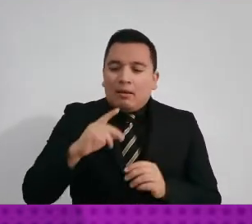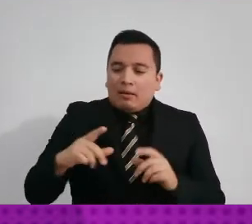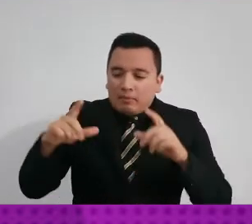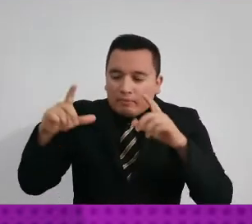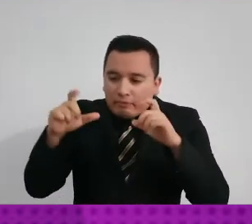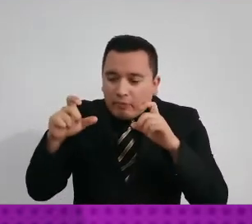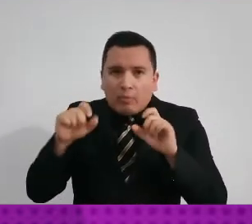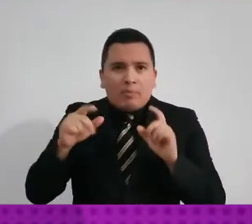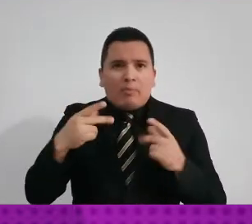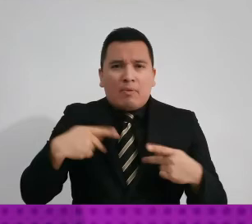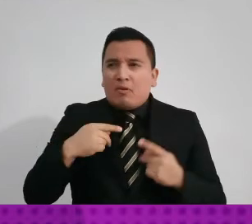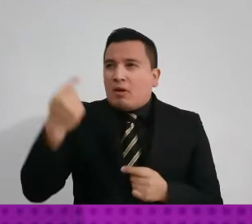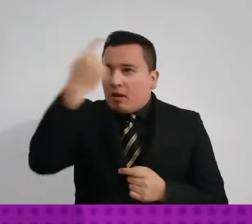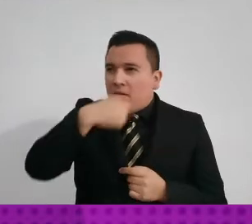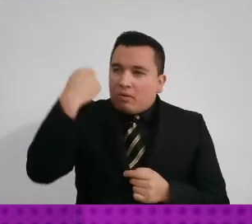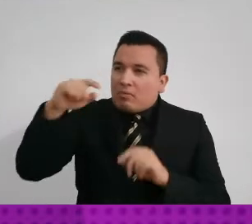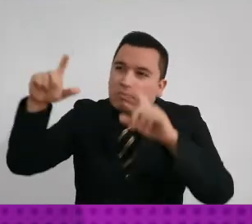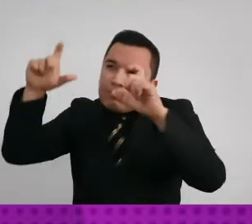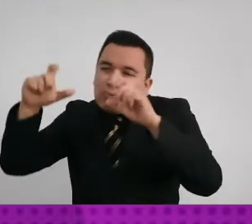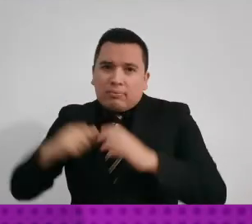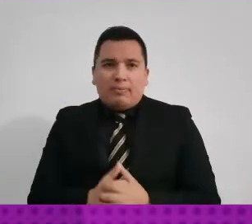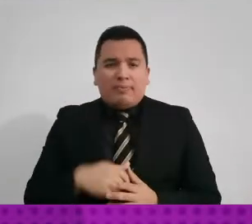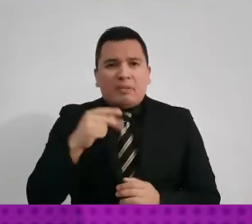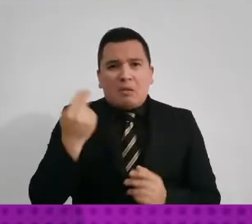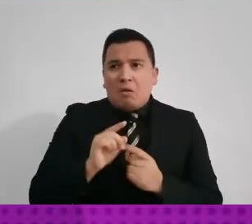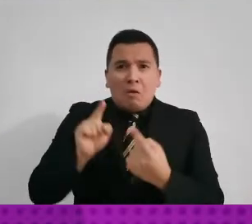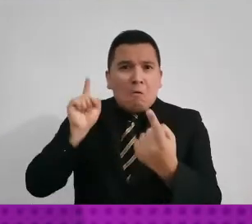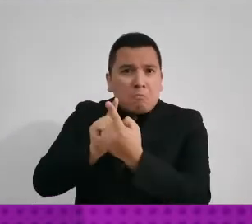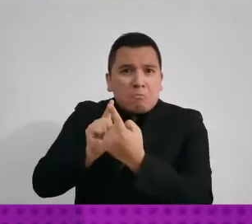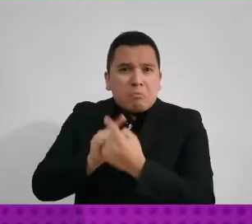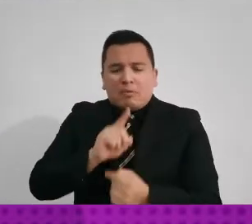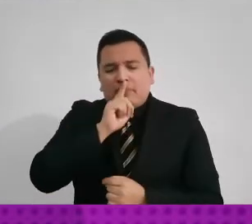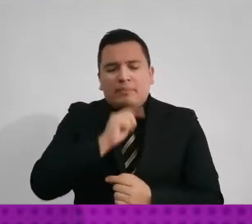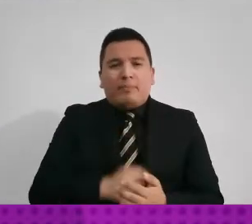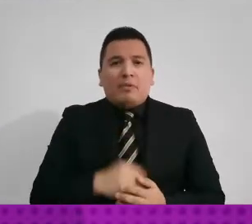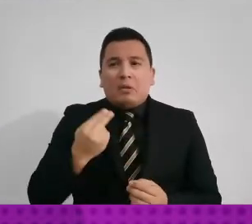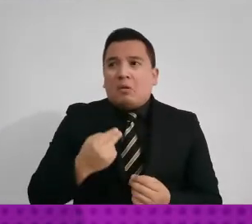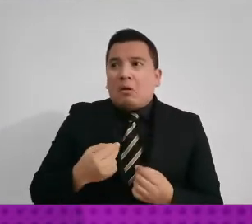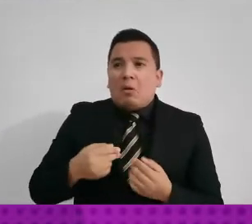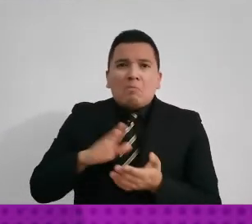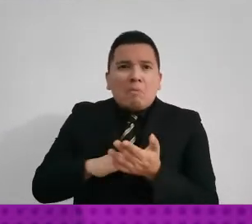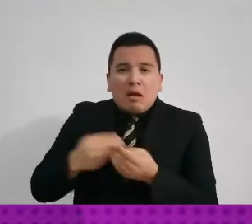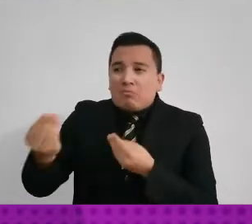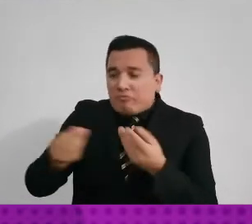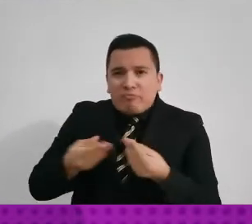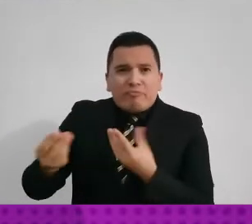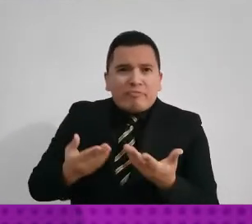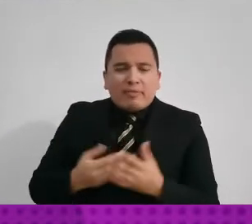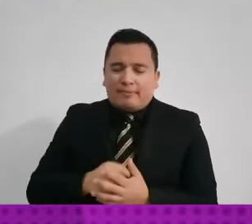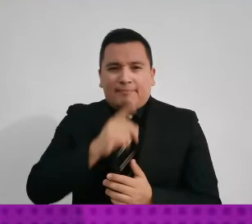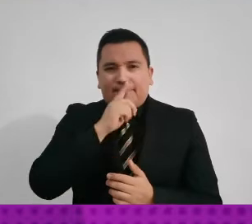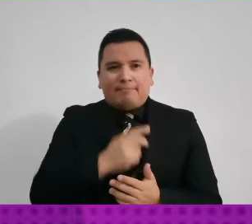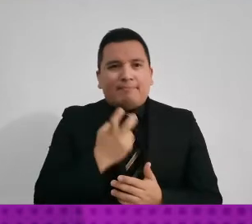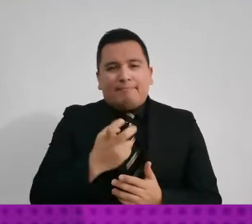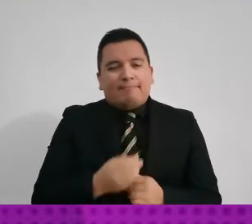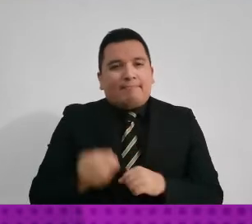rostro de la persona, pero pues no habrá necesidad de que haya ningún contacto físico, ningún intercambio de documentos, y